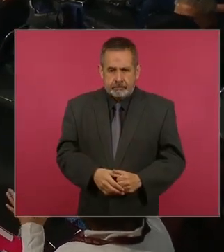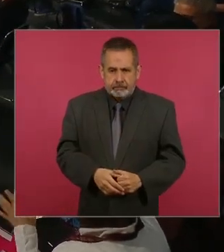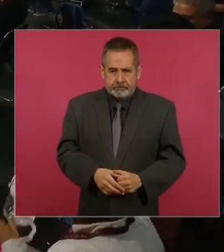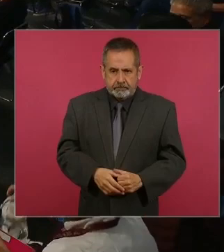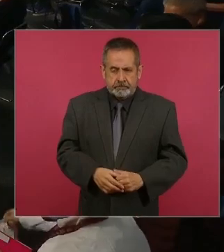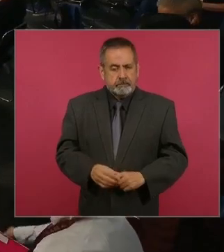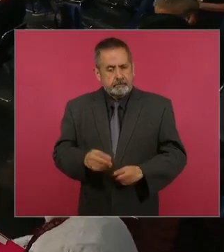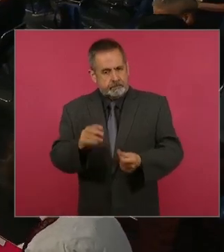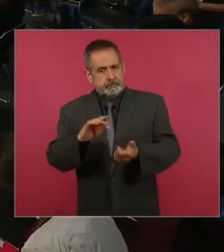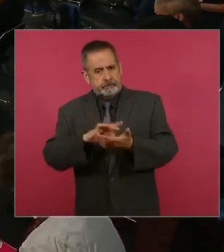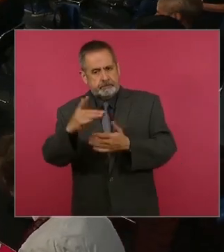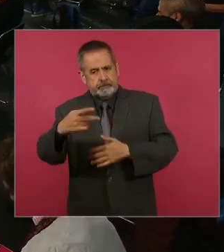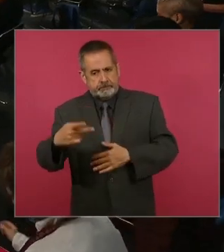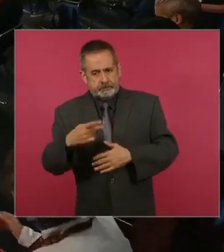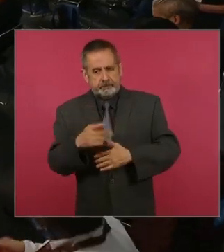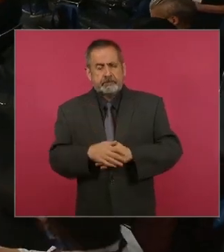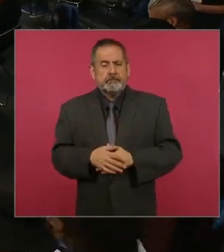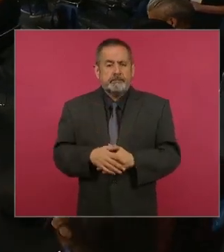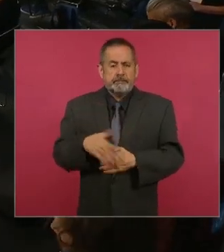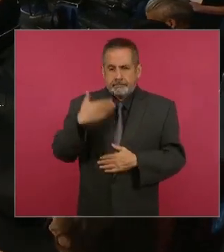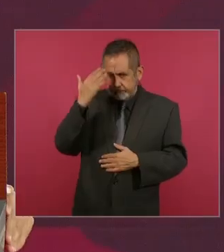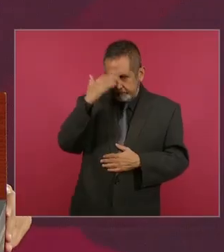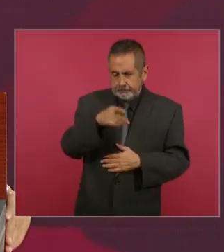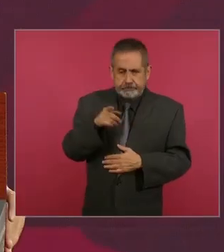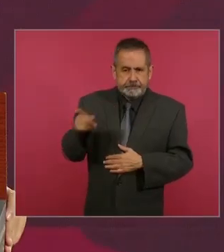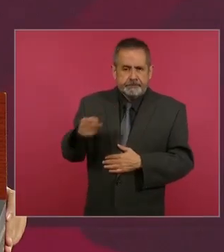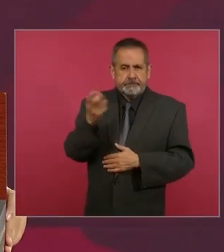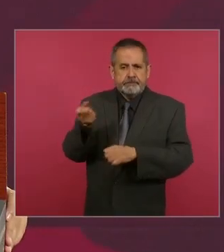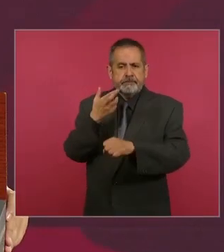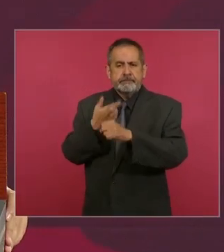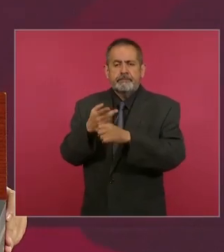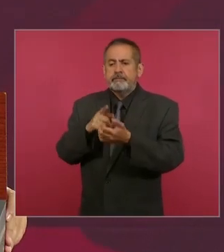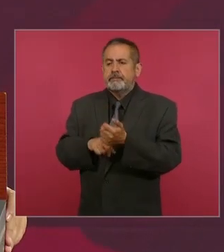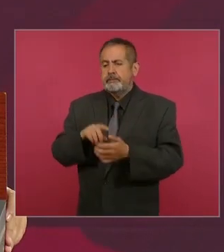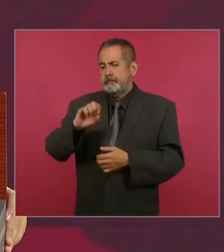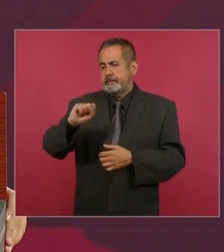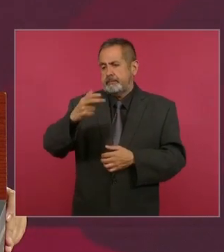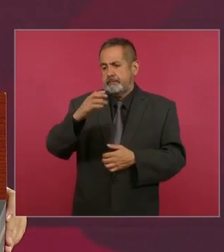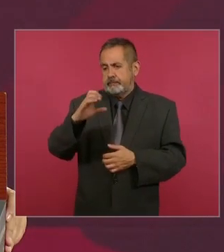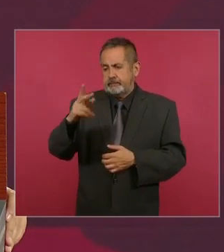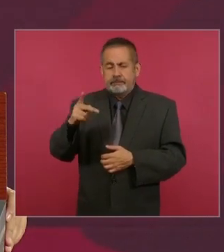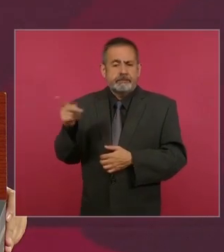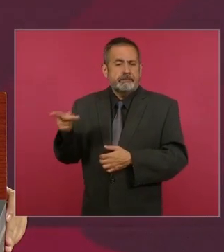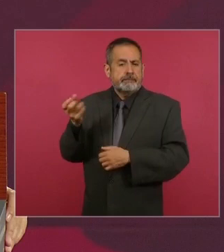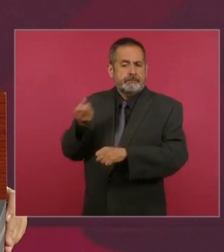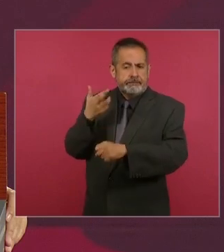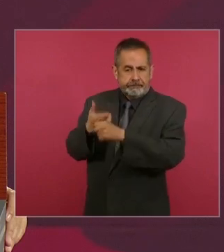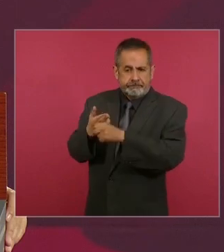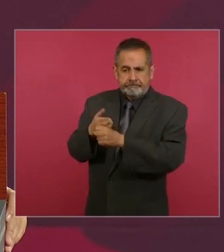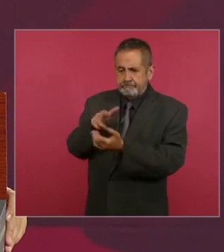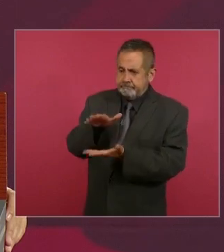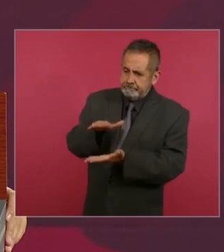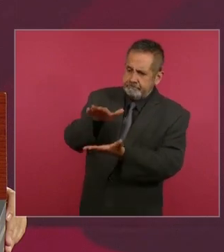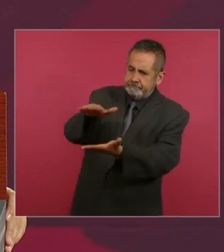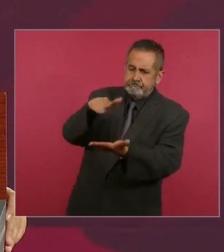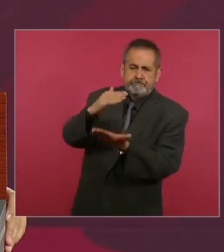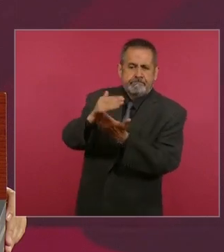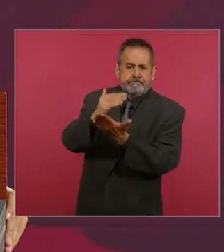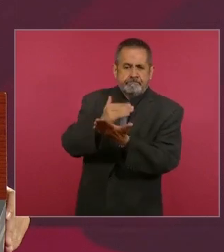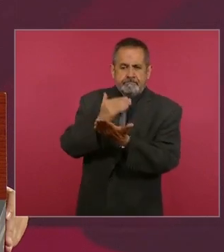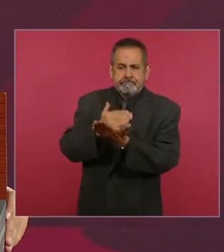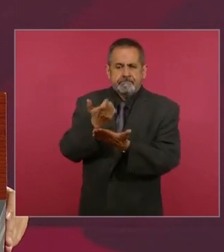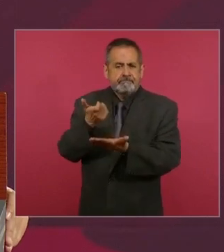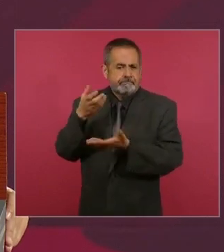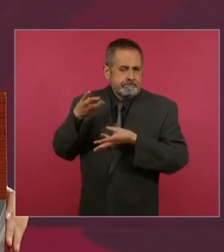la pregunta. Bueno, sabemos y el propio secretario de Hacienda, ahora el viernes que presentó el paquete económico, usó